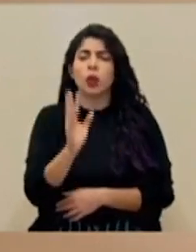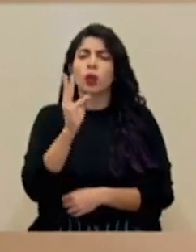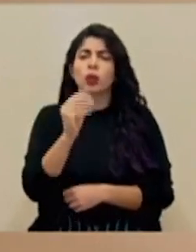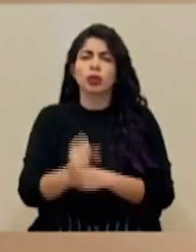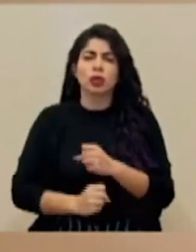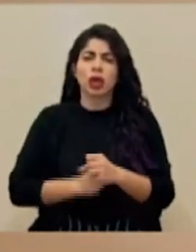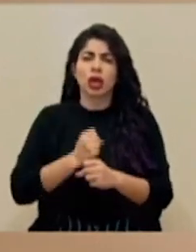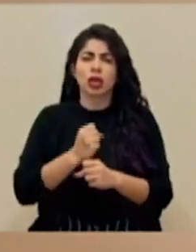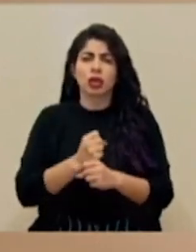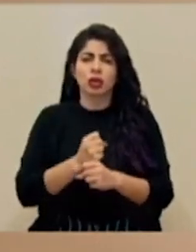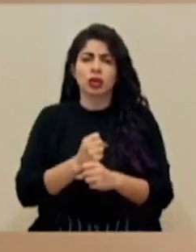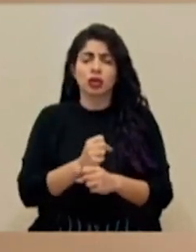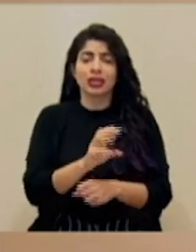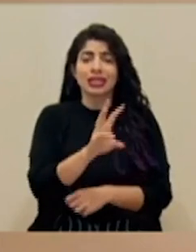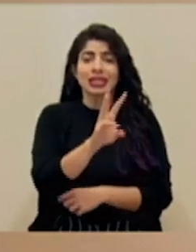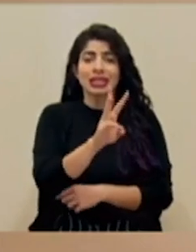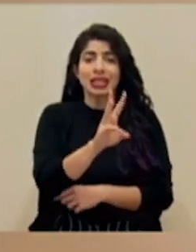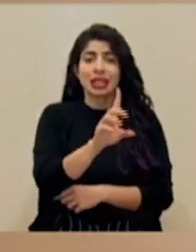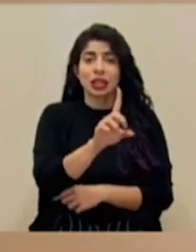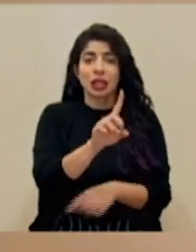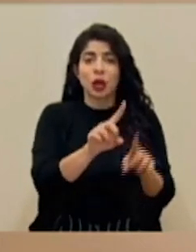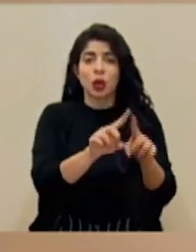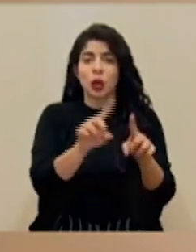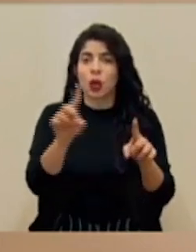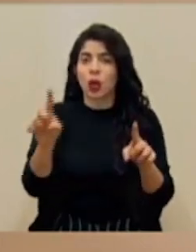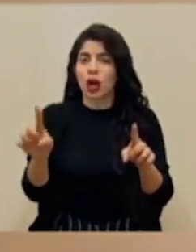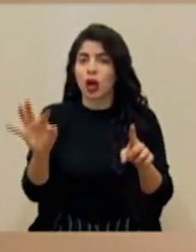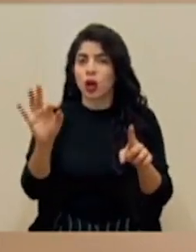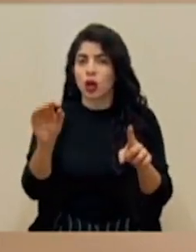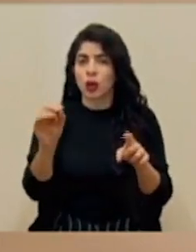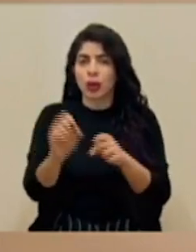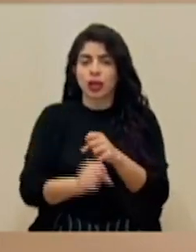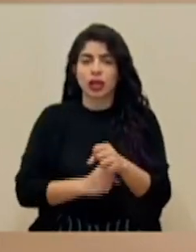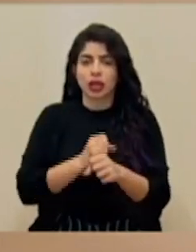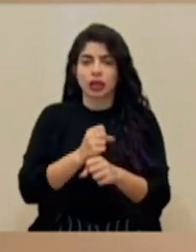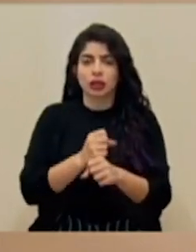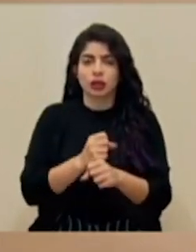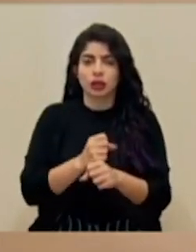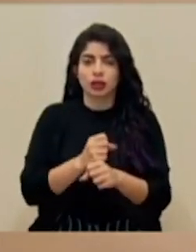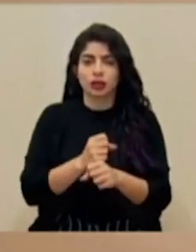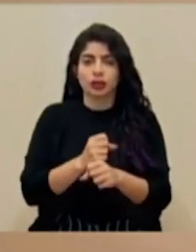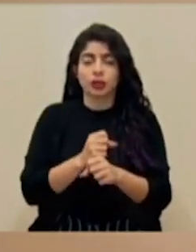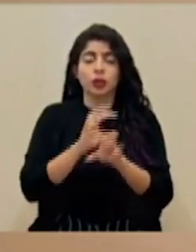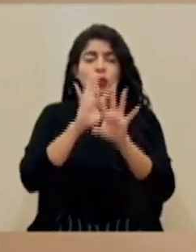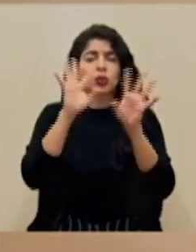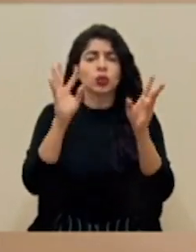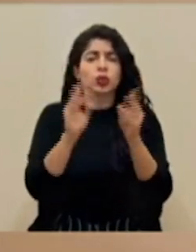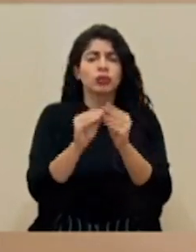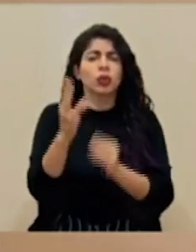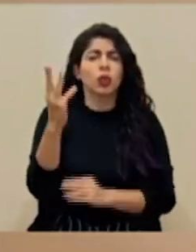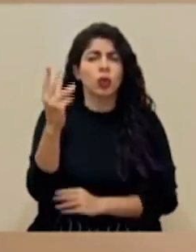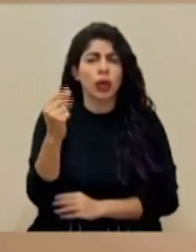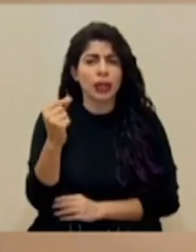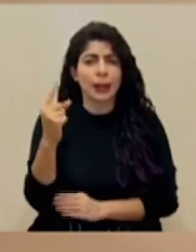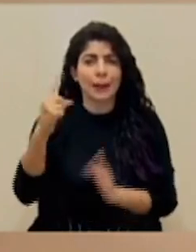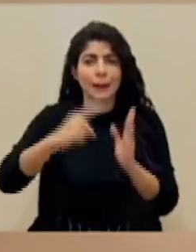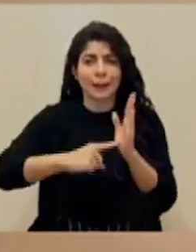de edad que va de los 61 a los 90 años. En total, se